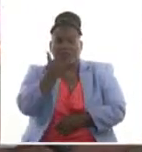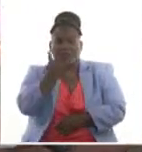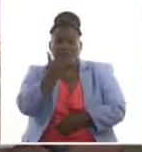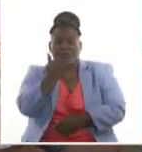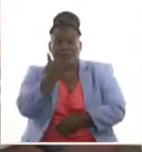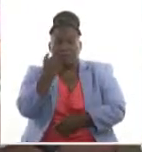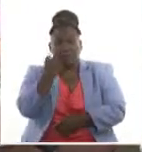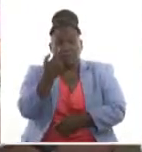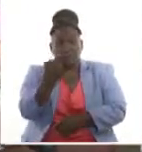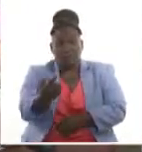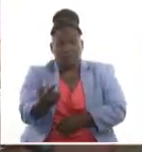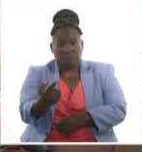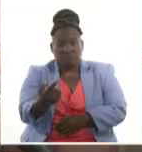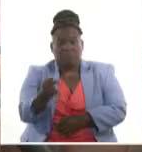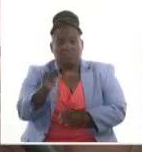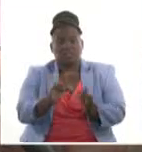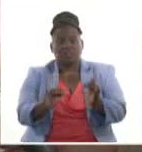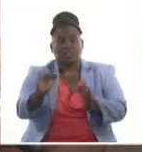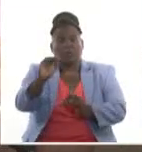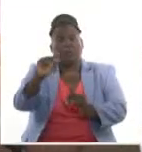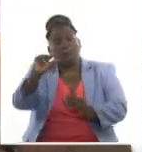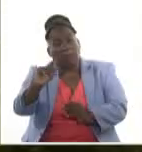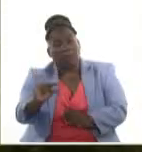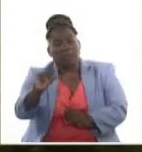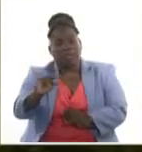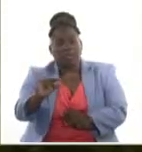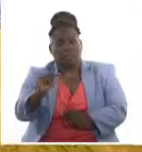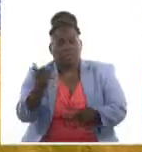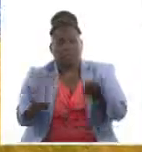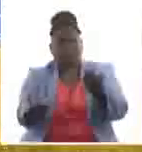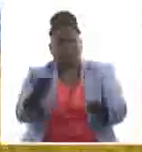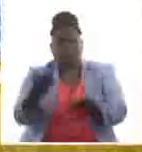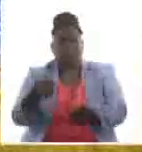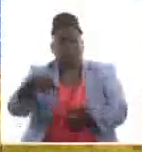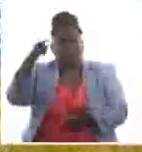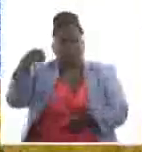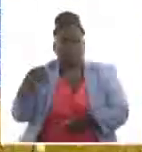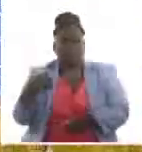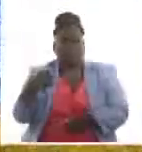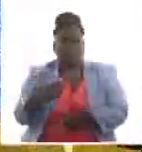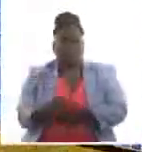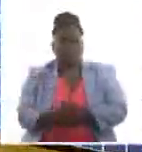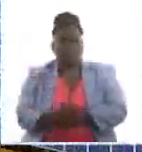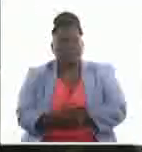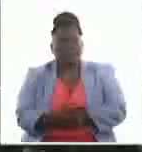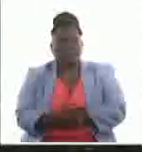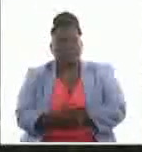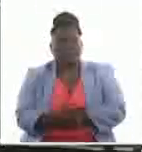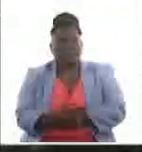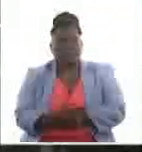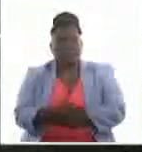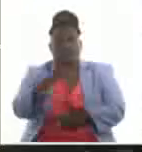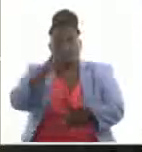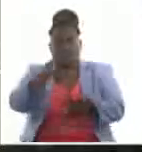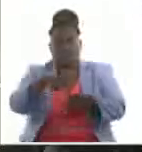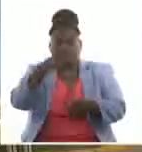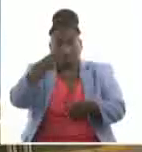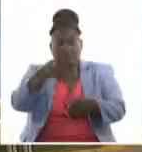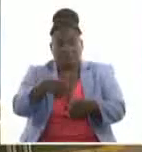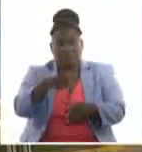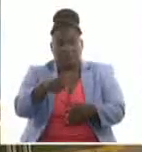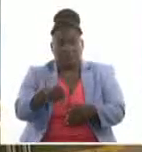ver, es ligeramente superior a lo que tuvimos el día de ayer. La condición de combustible, independientemente